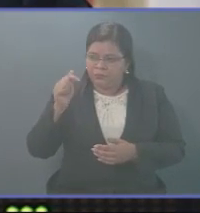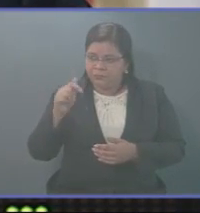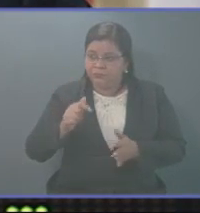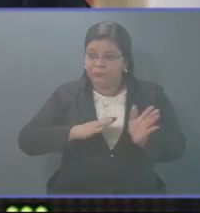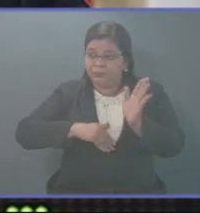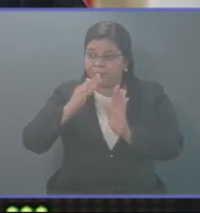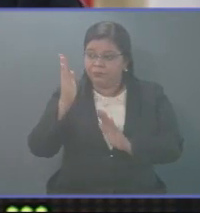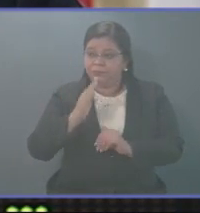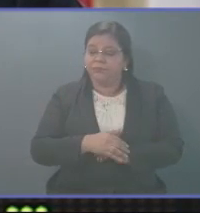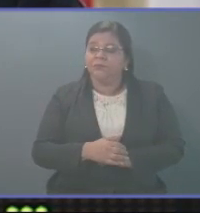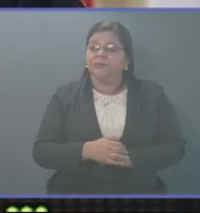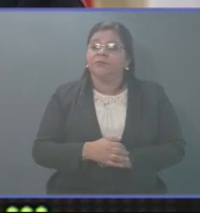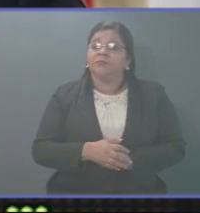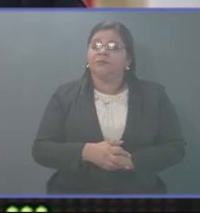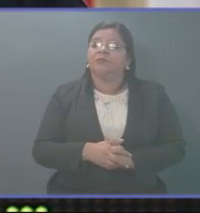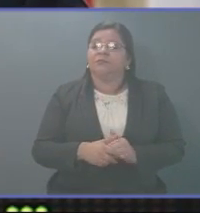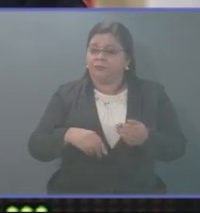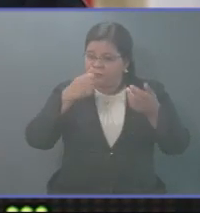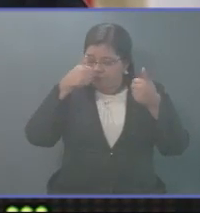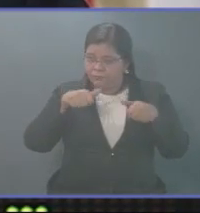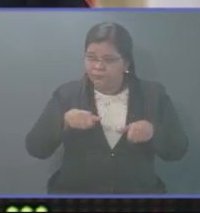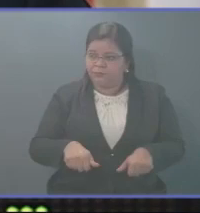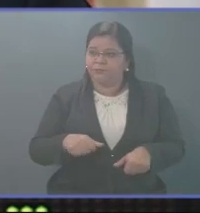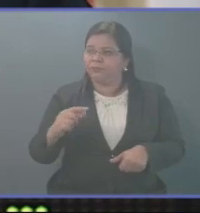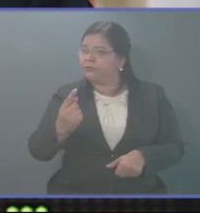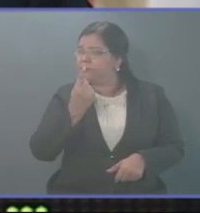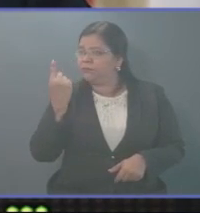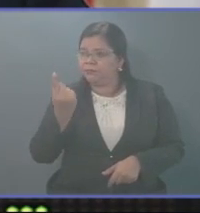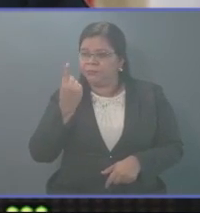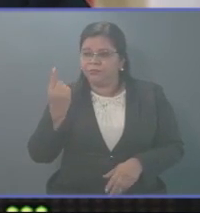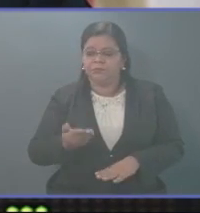saber toda la problemática, no solo lo